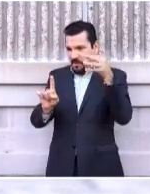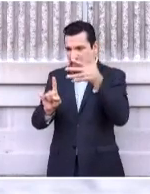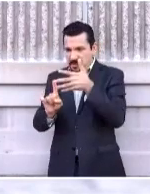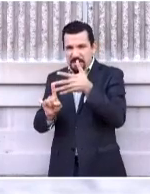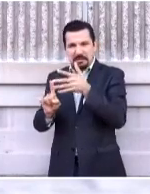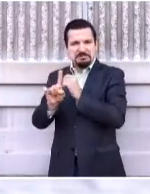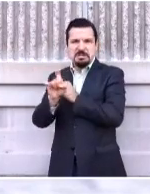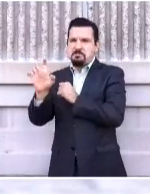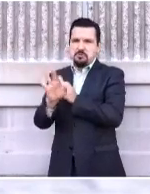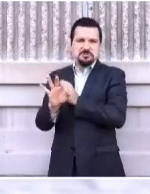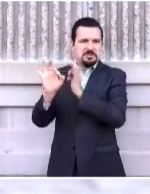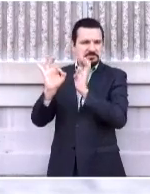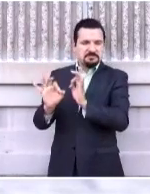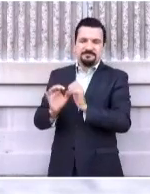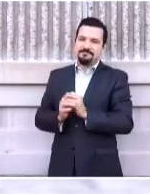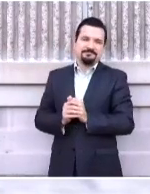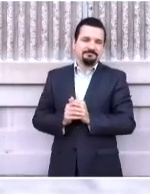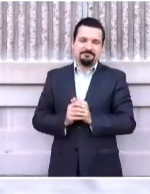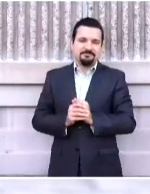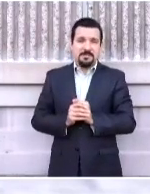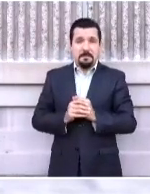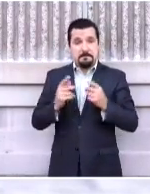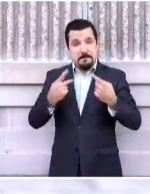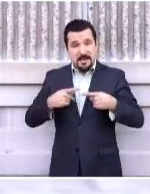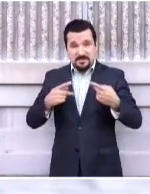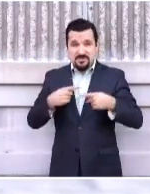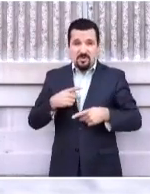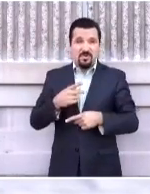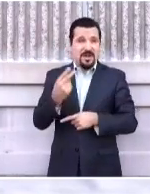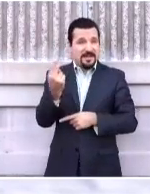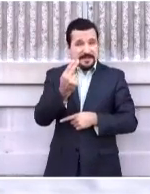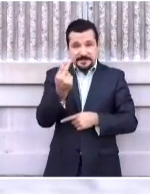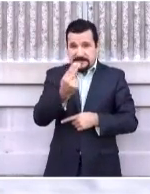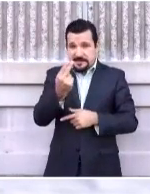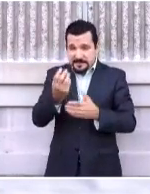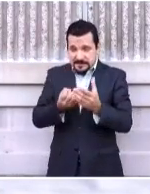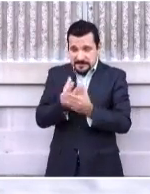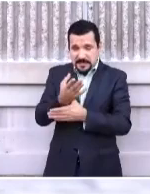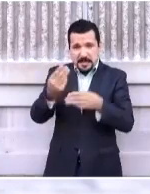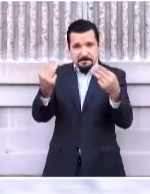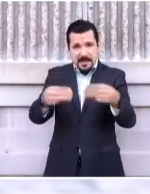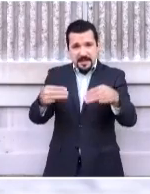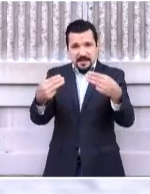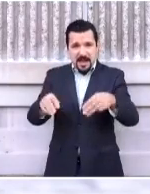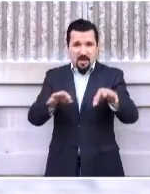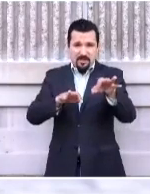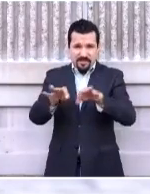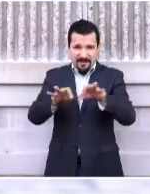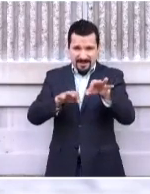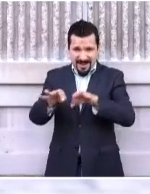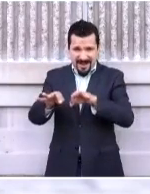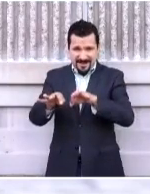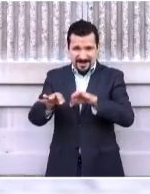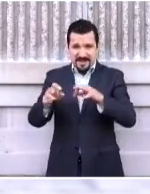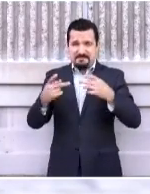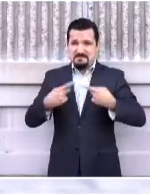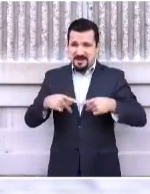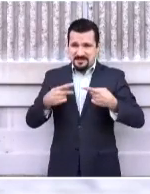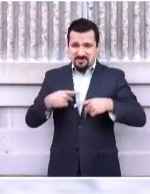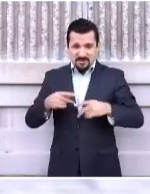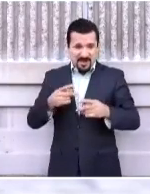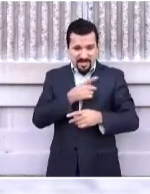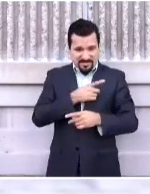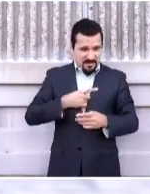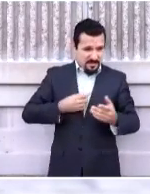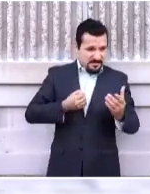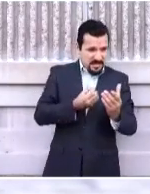que por necesidad tienen que ir al mercado, por ejemplo, en esta ciudad